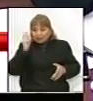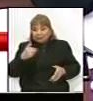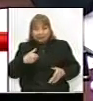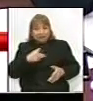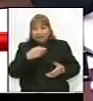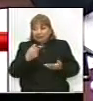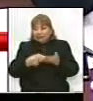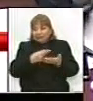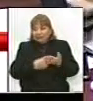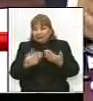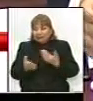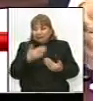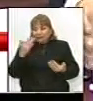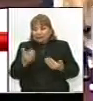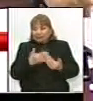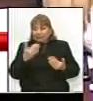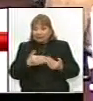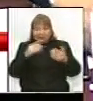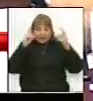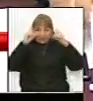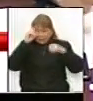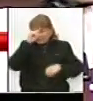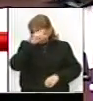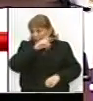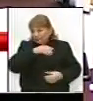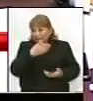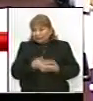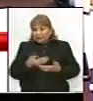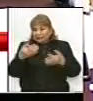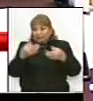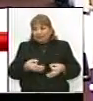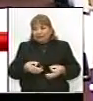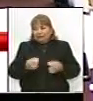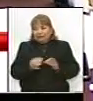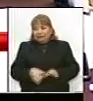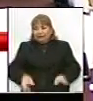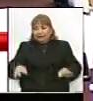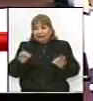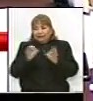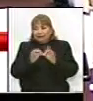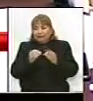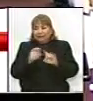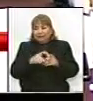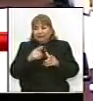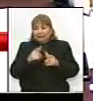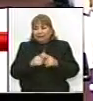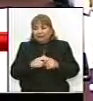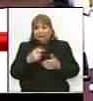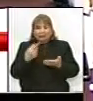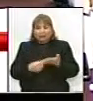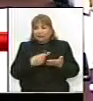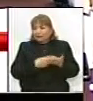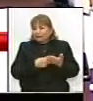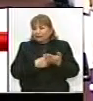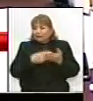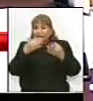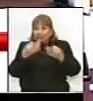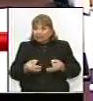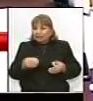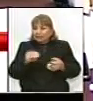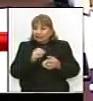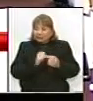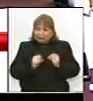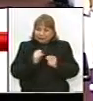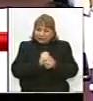trata de un debate simple, es un tema muy complejo en el que se están tomando decisiones muy importantes. Entonces, sigamos debatiendo, pero por favor